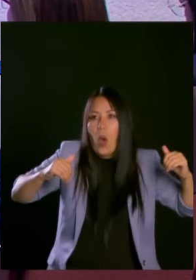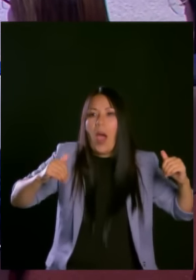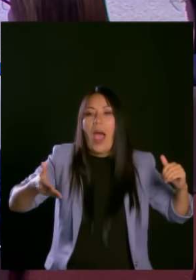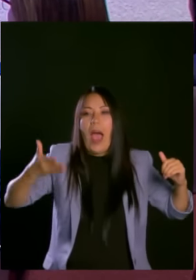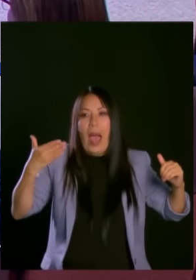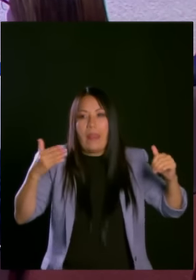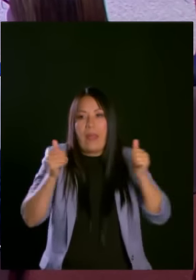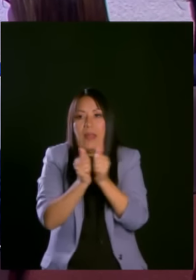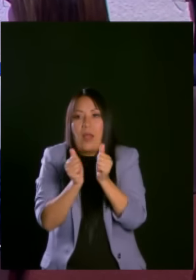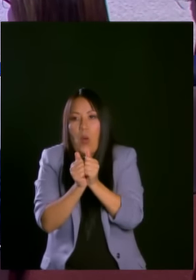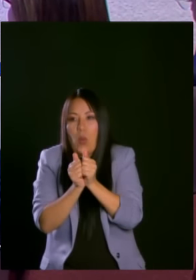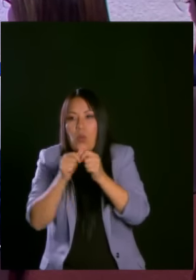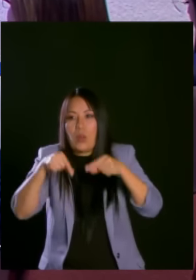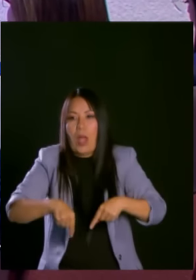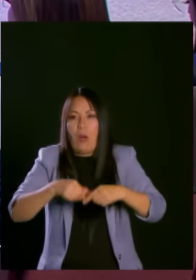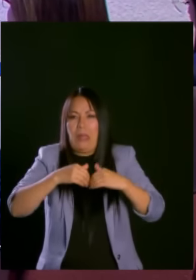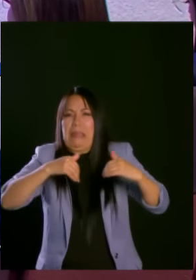Eso es apartar.